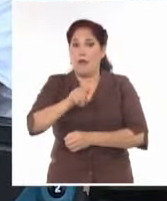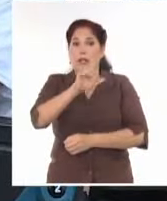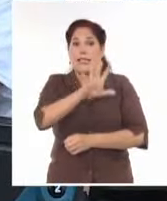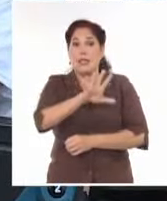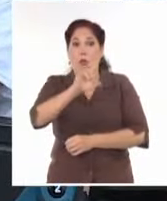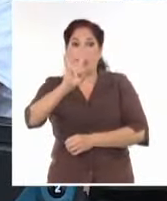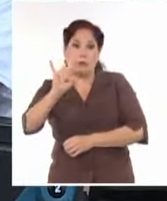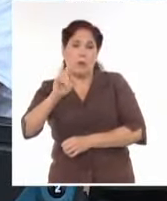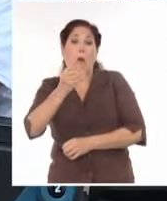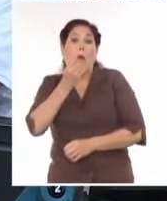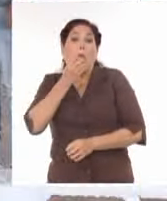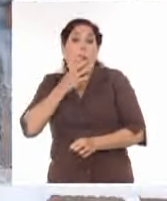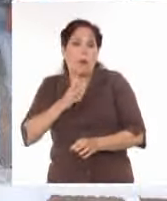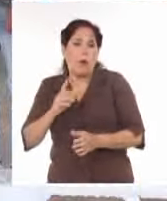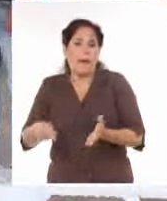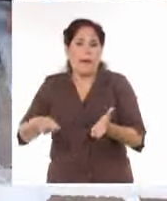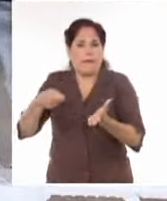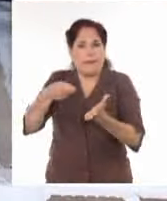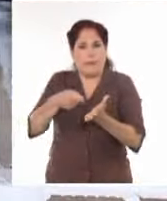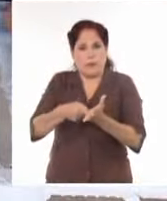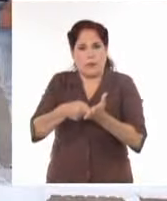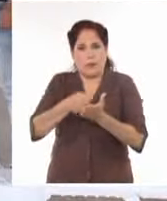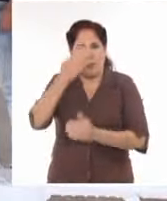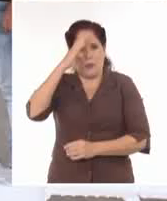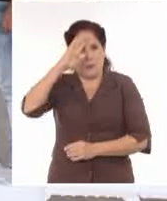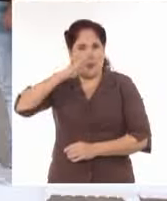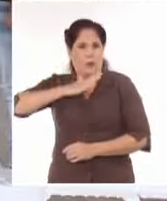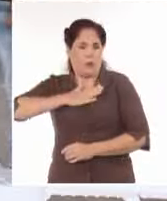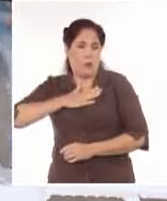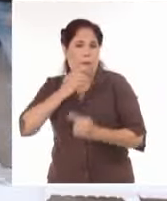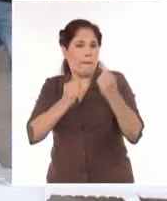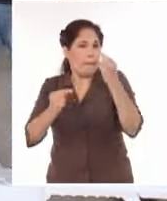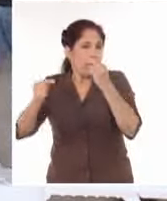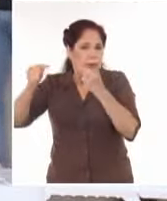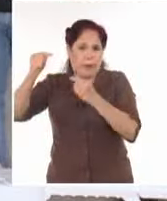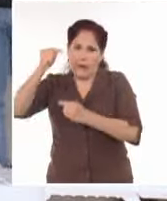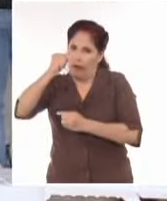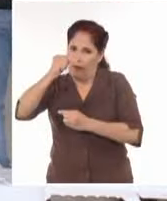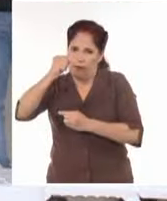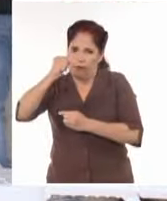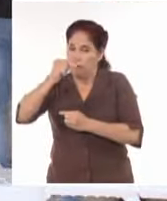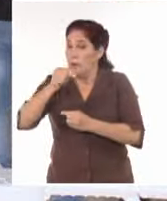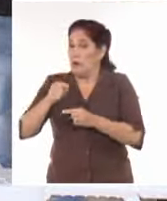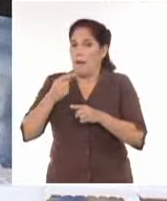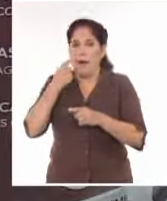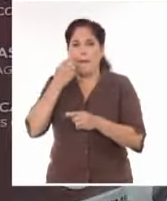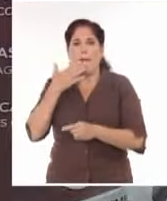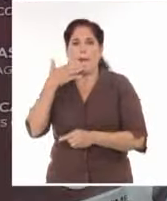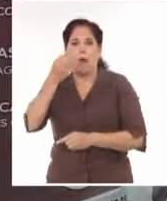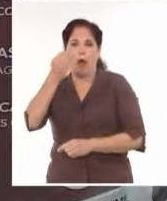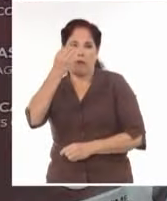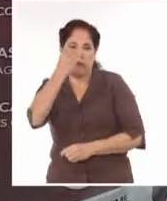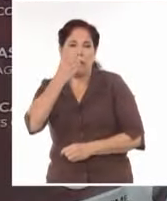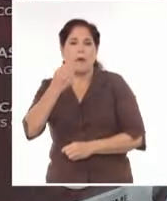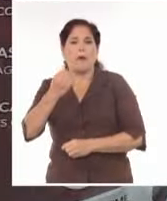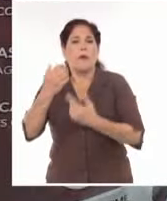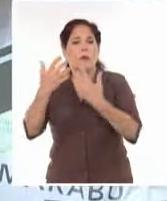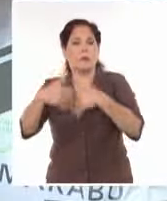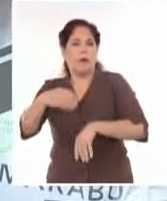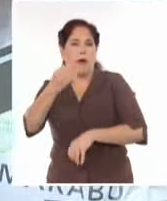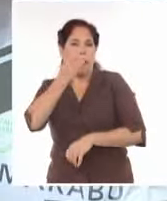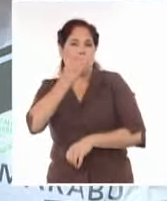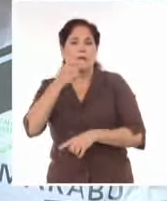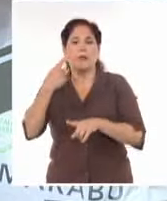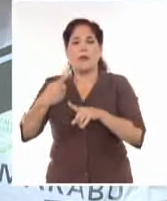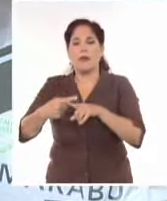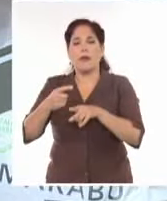59 posibilidades de inversión que responden a prioridades estratégicas del país, entre ellas la producción de alimentos y el desarrollo